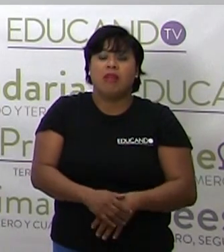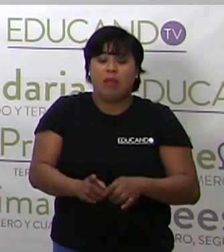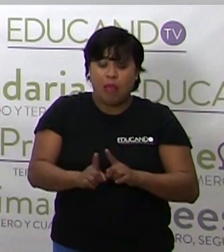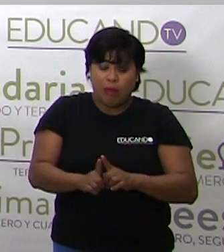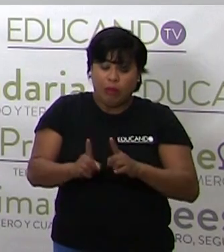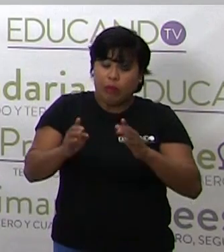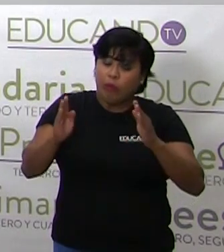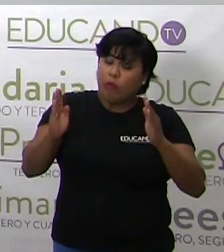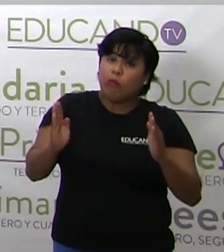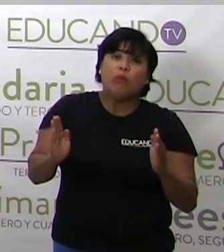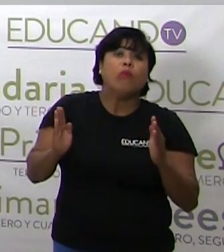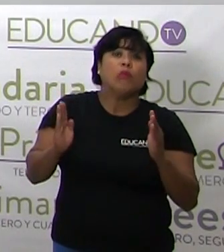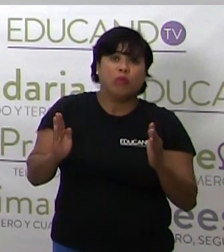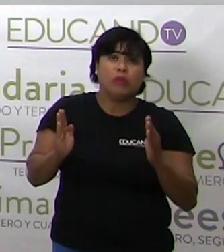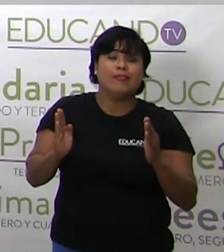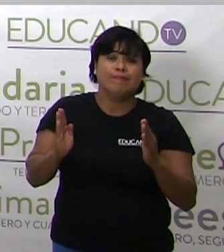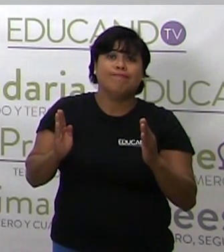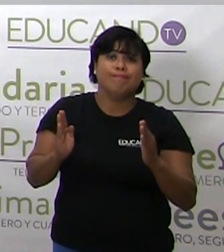grande,